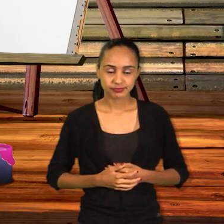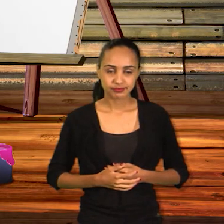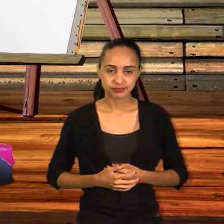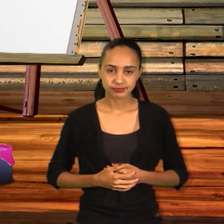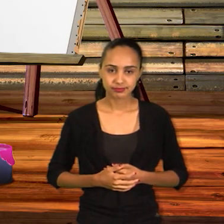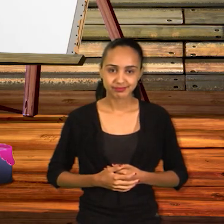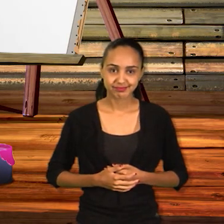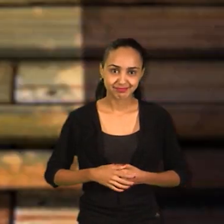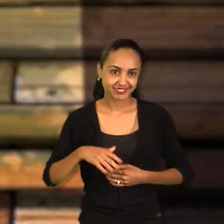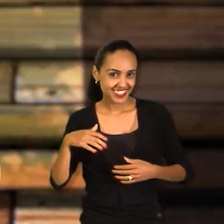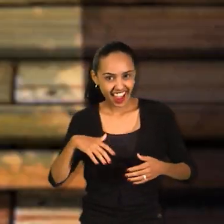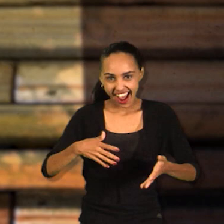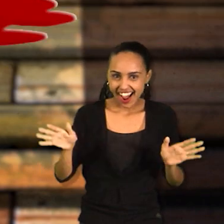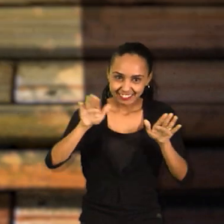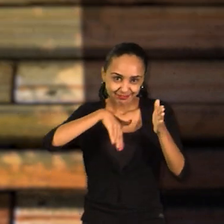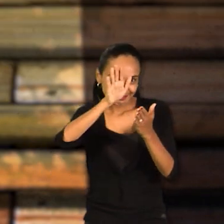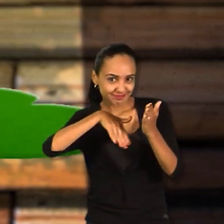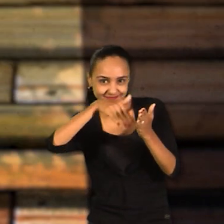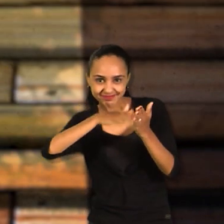¡A pintar!